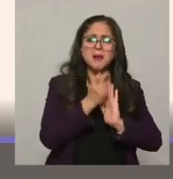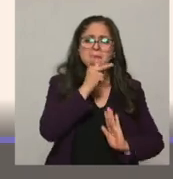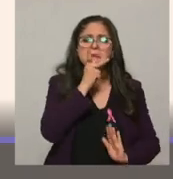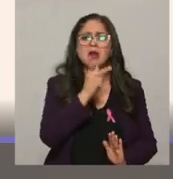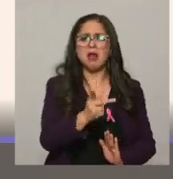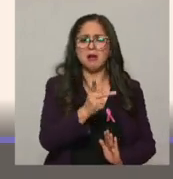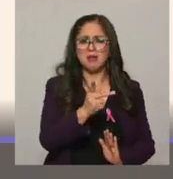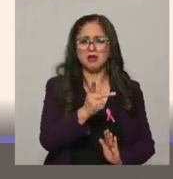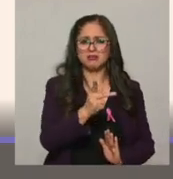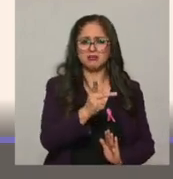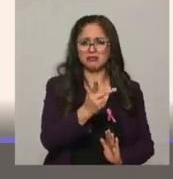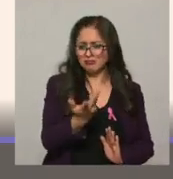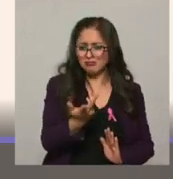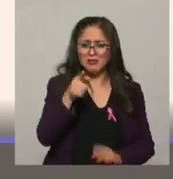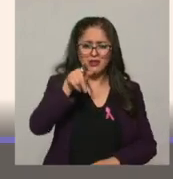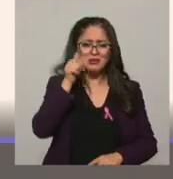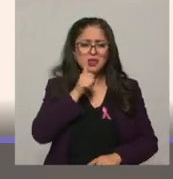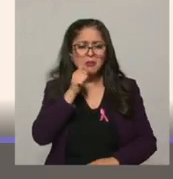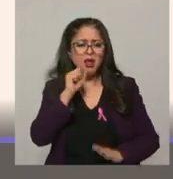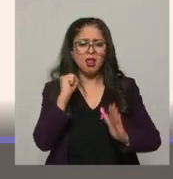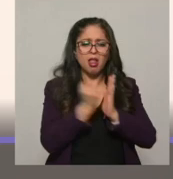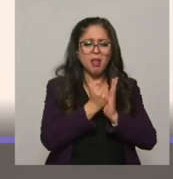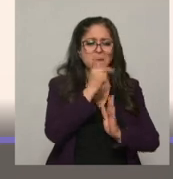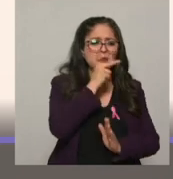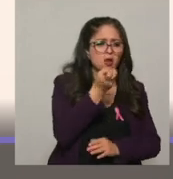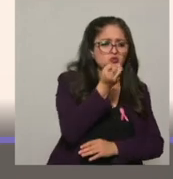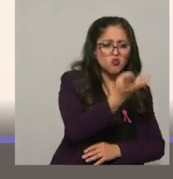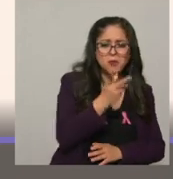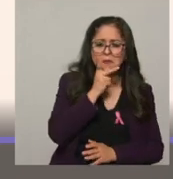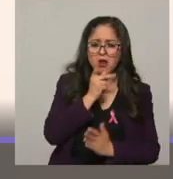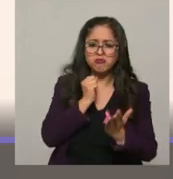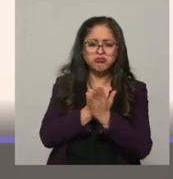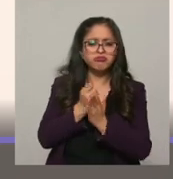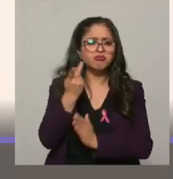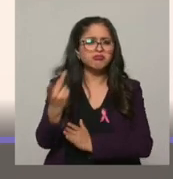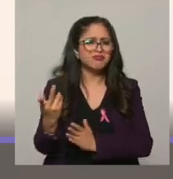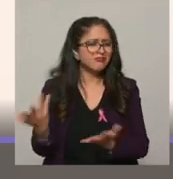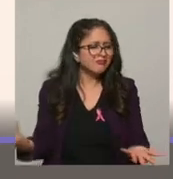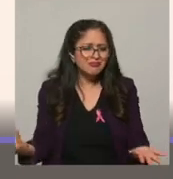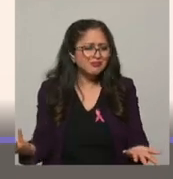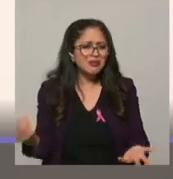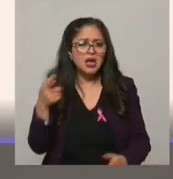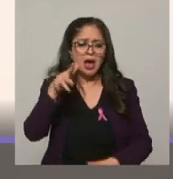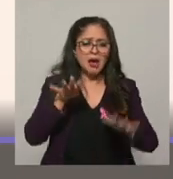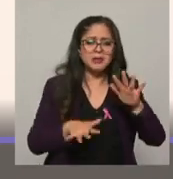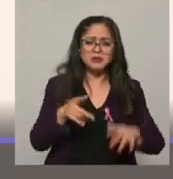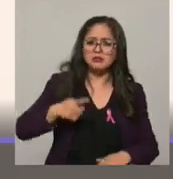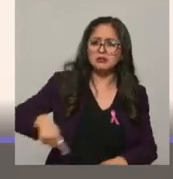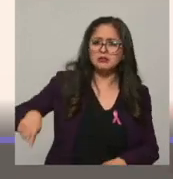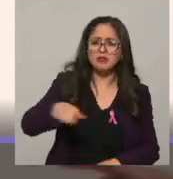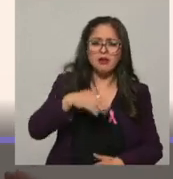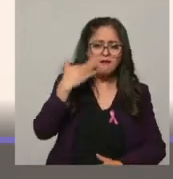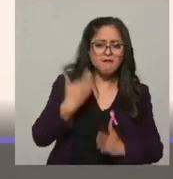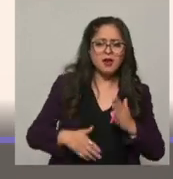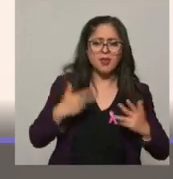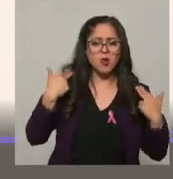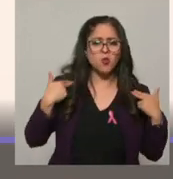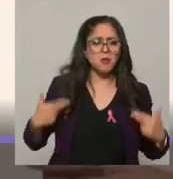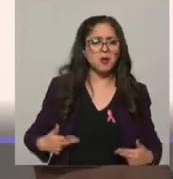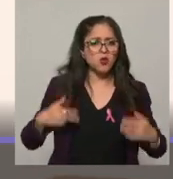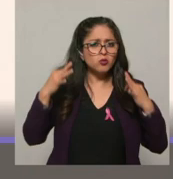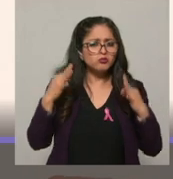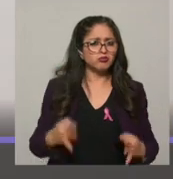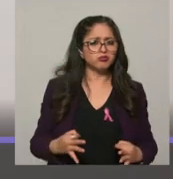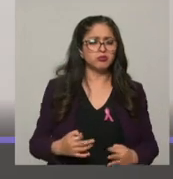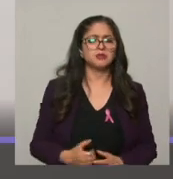nos dejamos de ver sin etiquetas, la verdad es que nunca nos vamos a poder ver como seres humanos. Yo alguna vez escuché